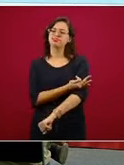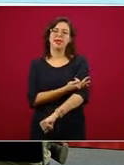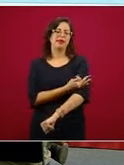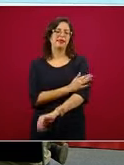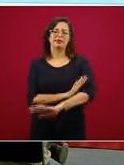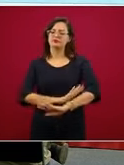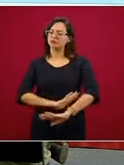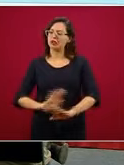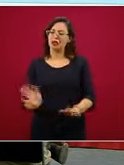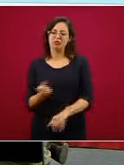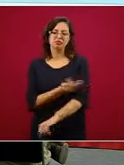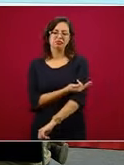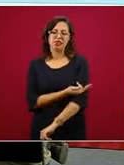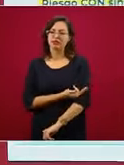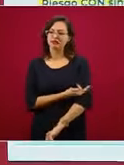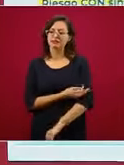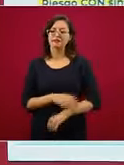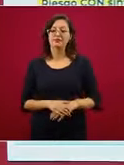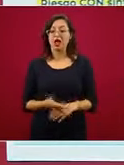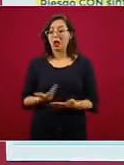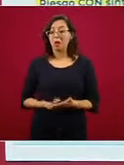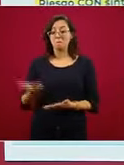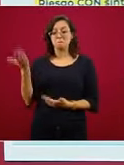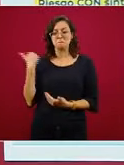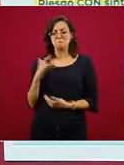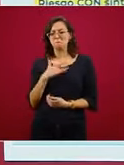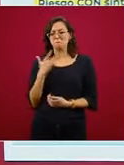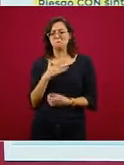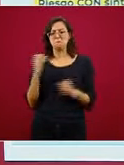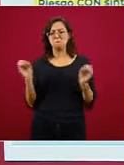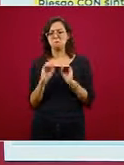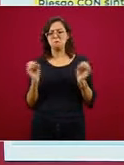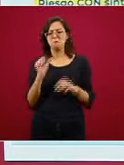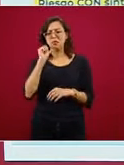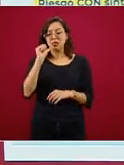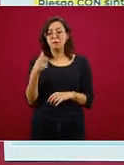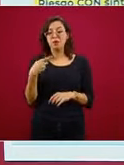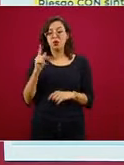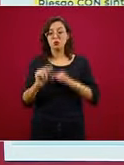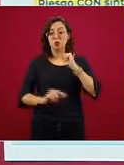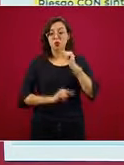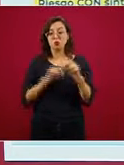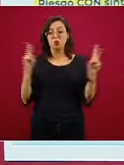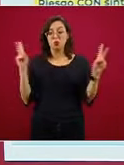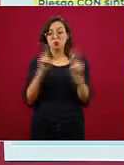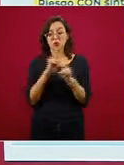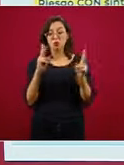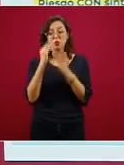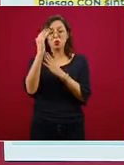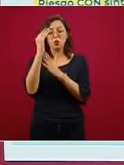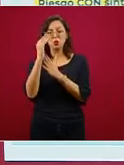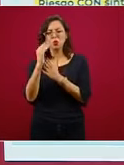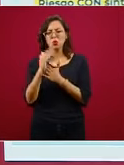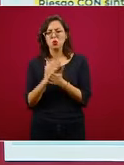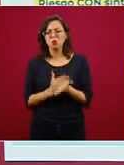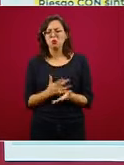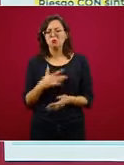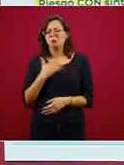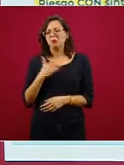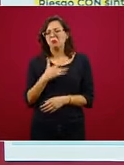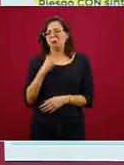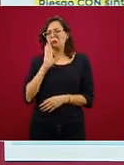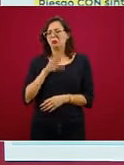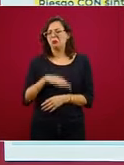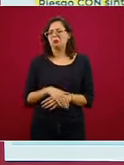Tal vez no lo sentían, estaban saturando poco oxígeno, pero no llegaron al hospital porque no se sentían tan mal.